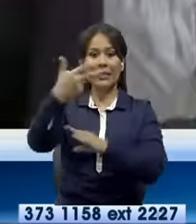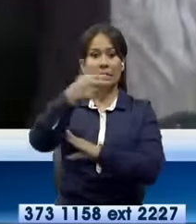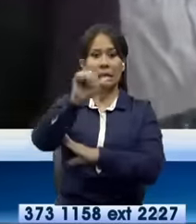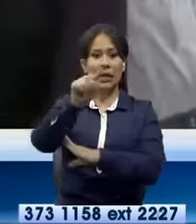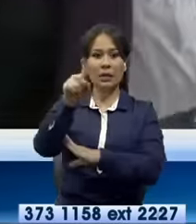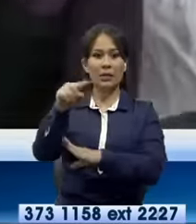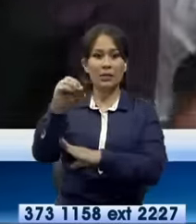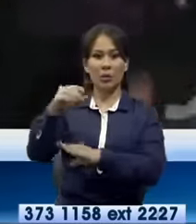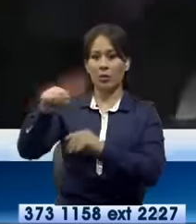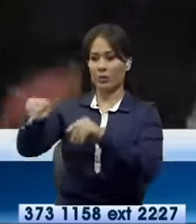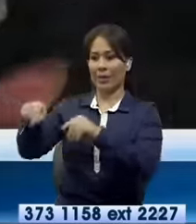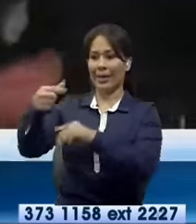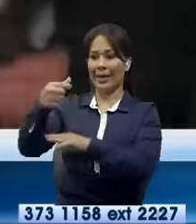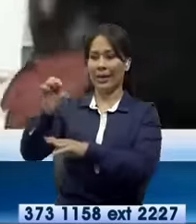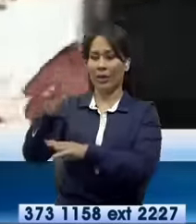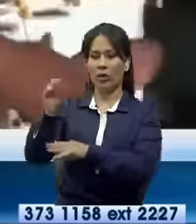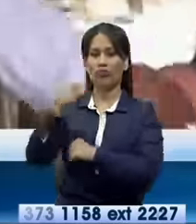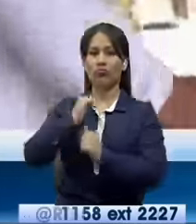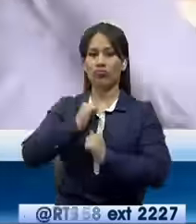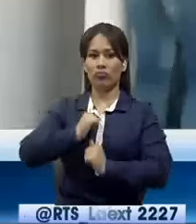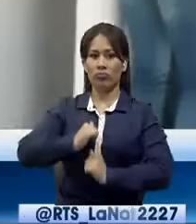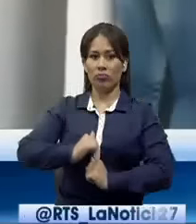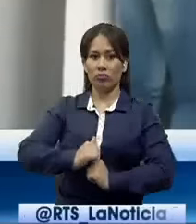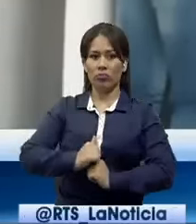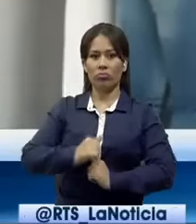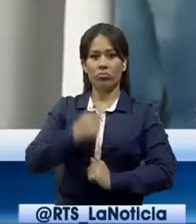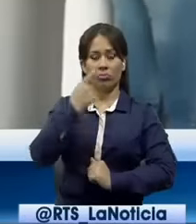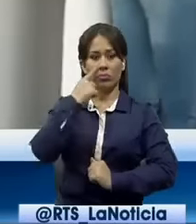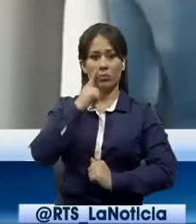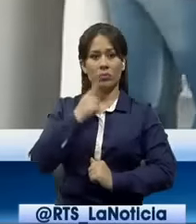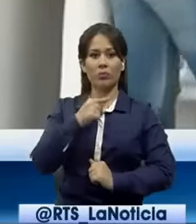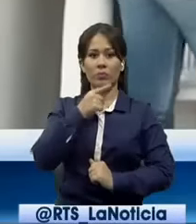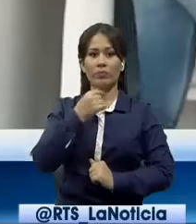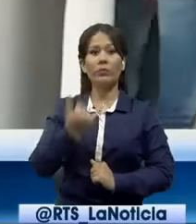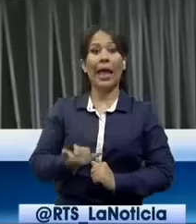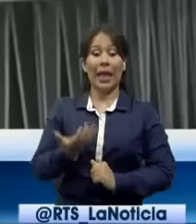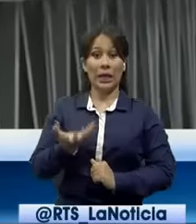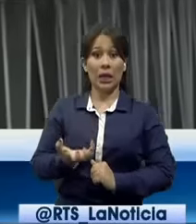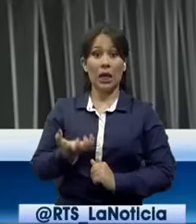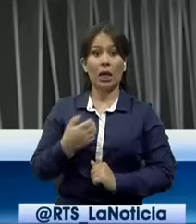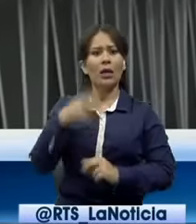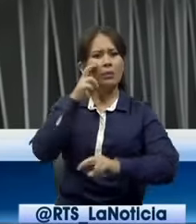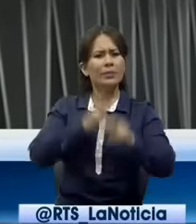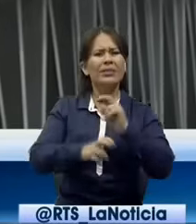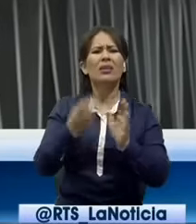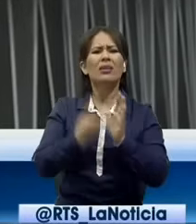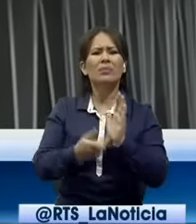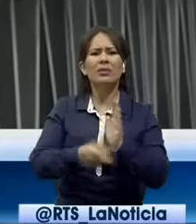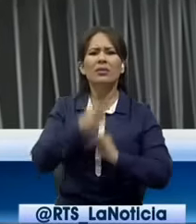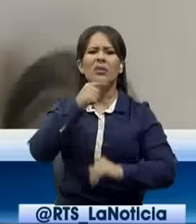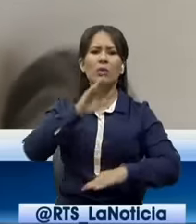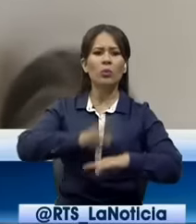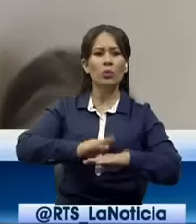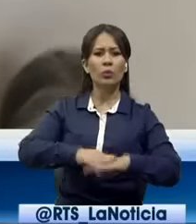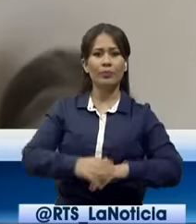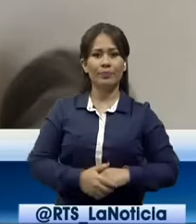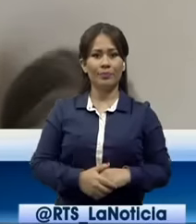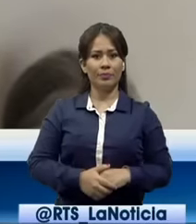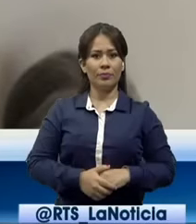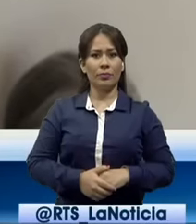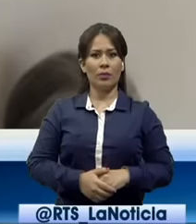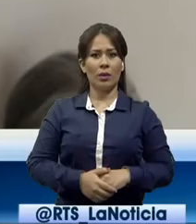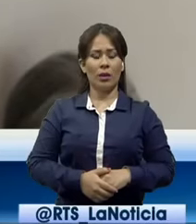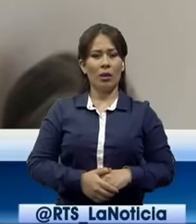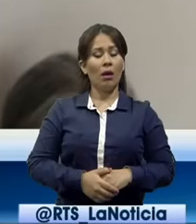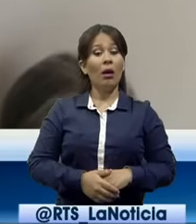lloraban la abrupta partida de sus seres queridos. Piden una prolija investigación del caso. Si no es un perro que